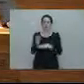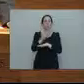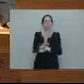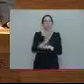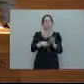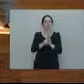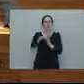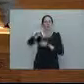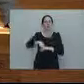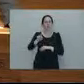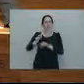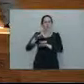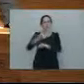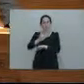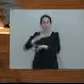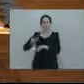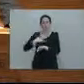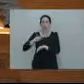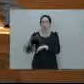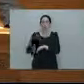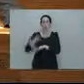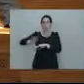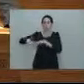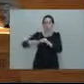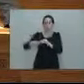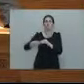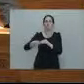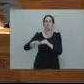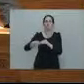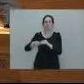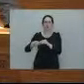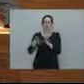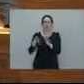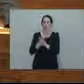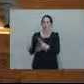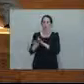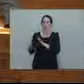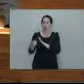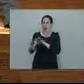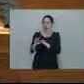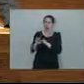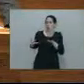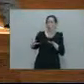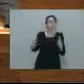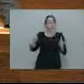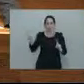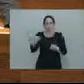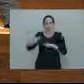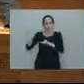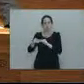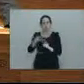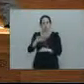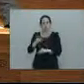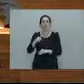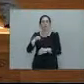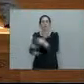Unida puede verse en sentido complementario, en ningún caso excluyente a la que nosotros planteamos, y en ese sentido le solicito